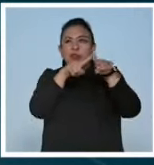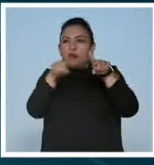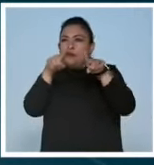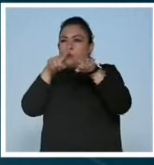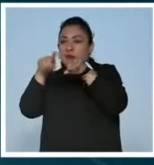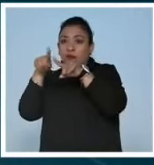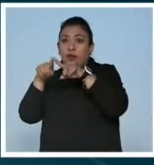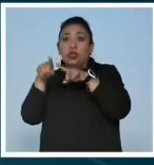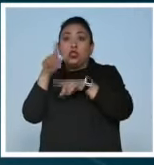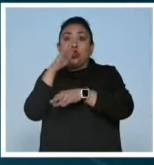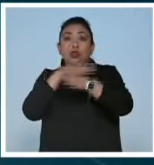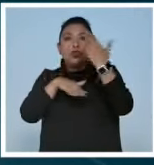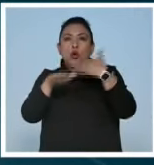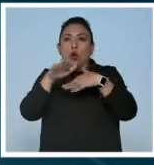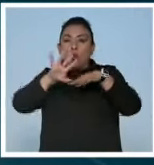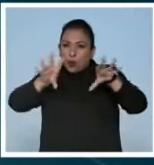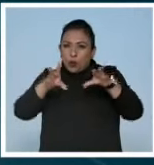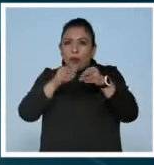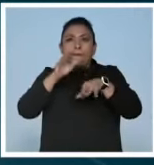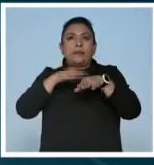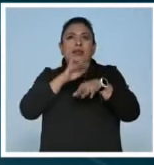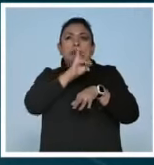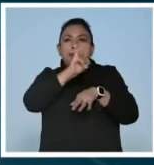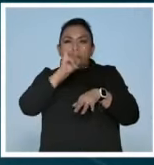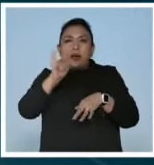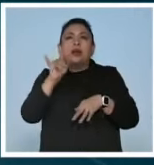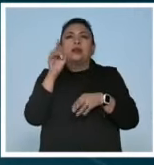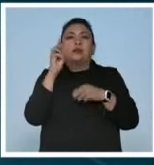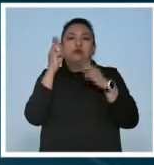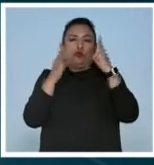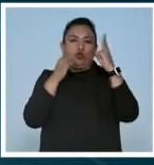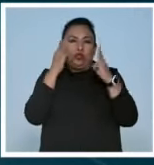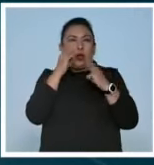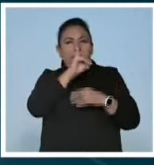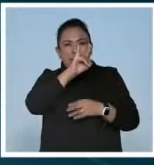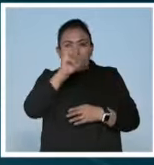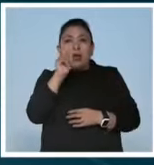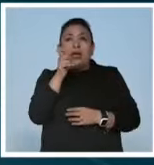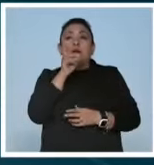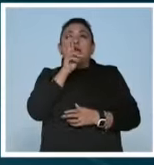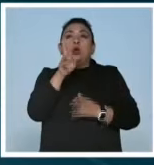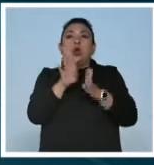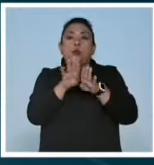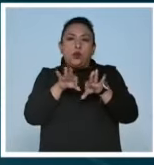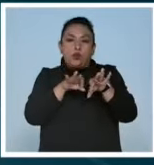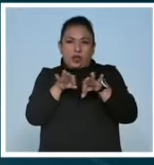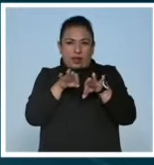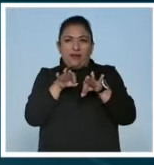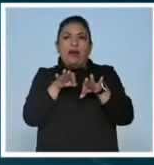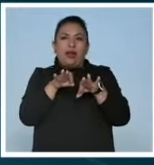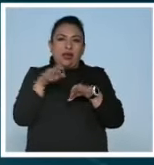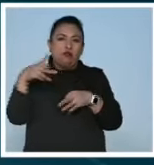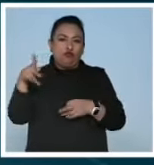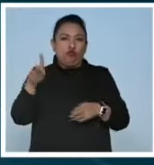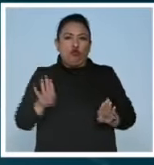donde el todo es más que sus partes. Entonces, bueno, la museografía también responde a esta manera de trabajar de